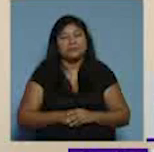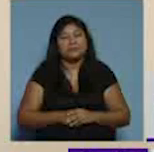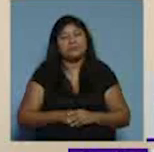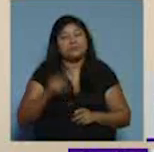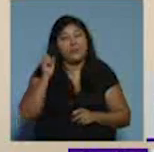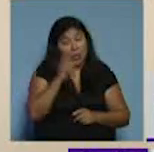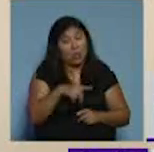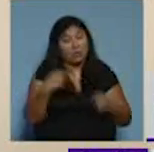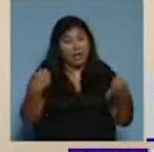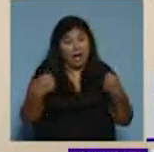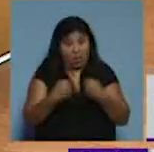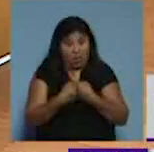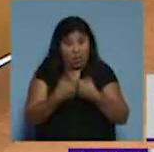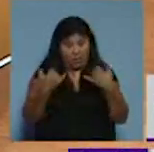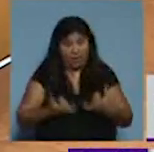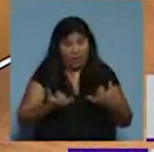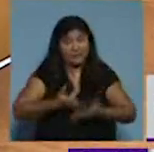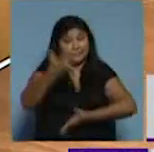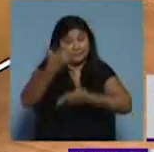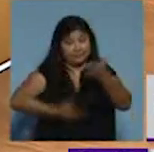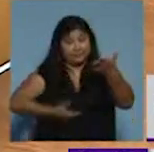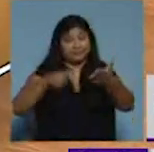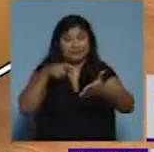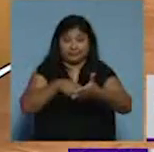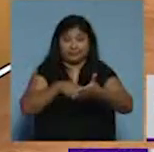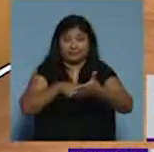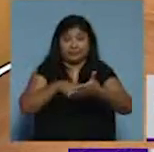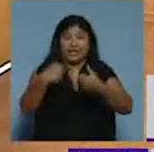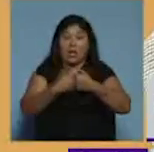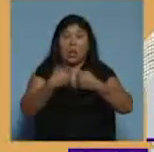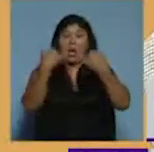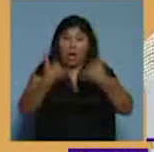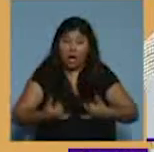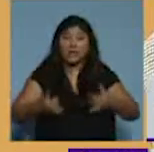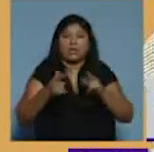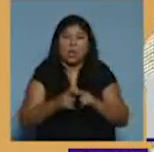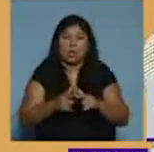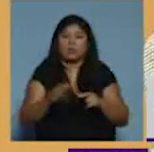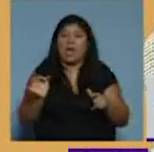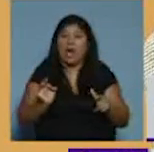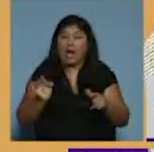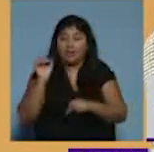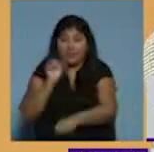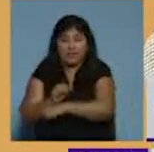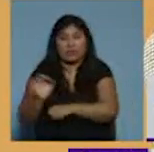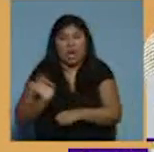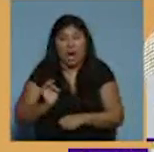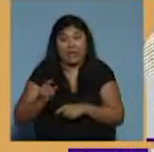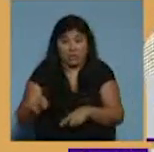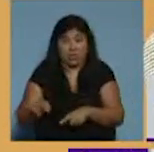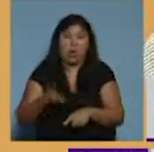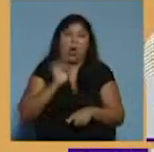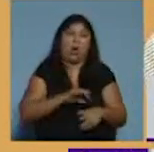con las condenas con la cantidad de años que se dieron no va a apelar la fiscalía y bueno eso todavía no lo hemos analizado lo importante